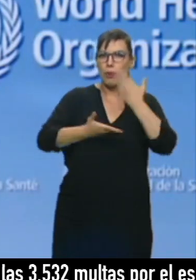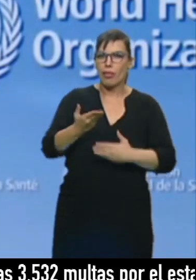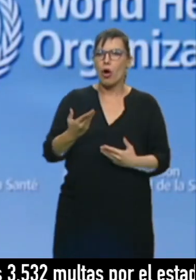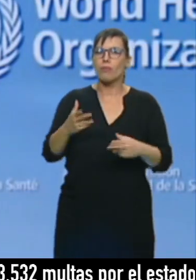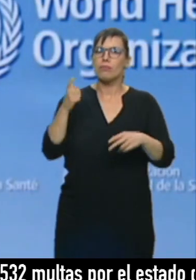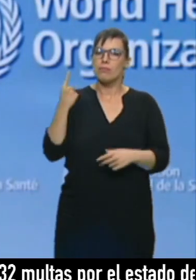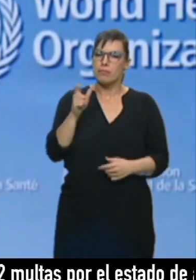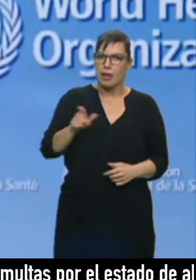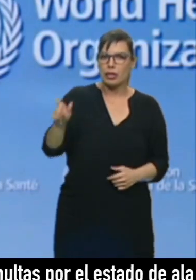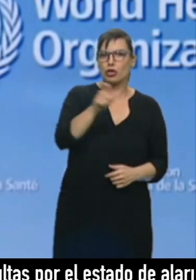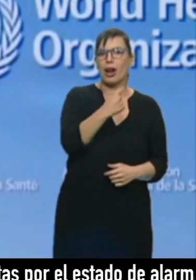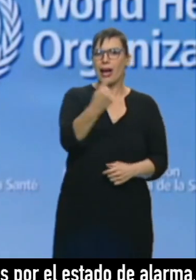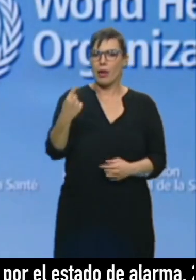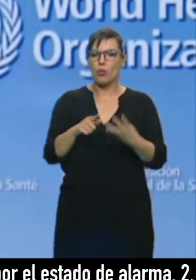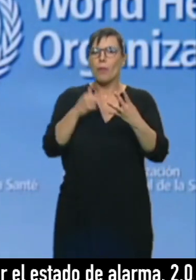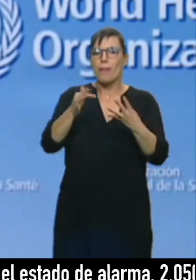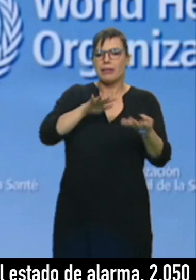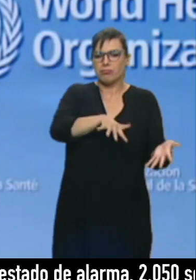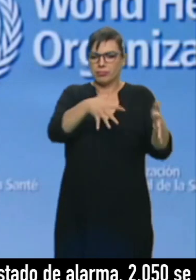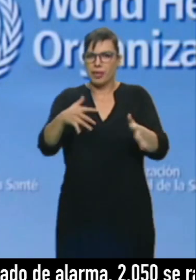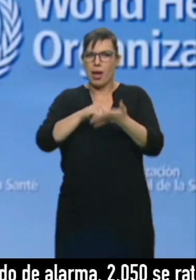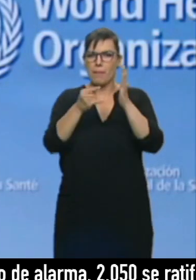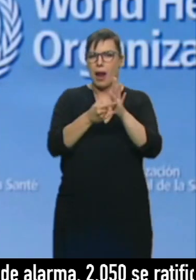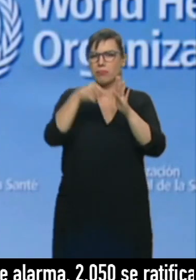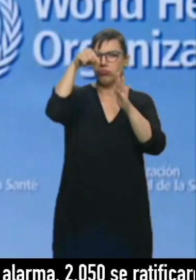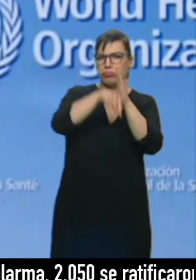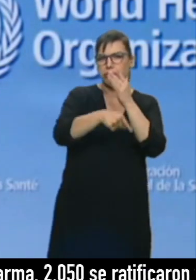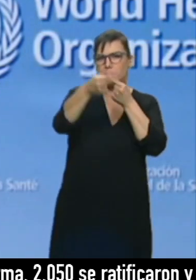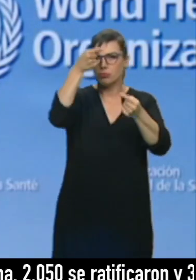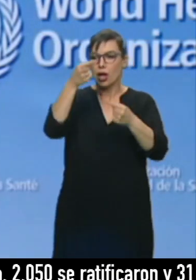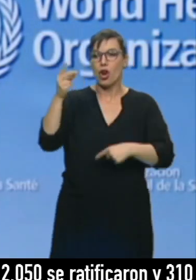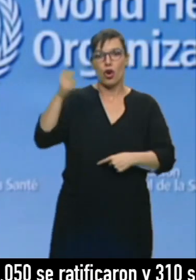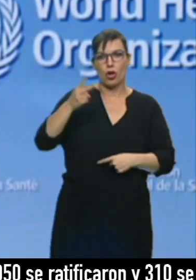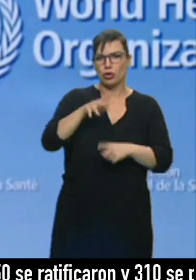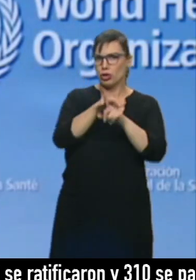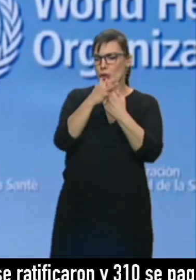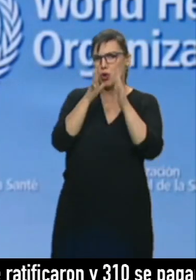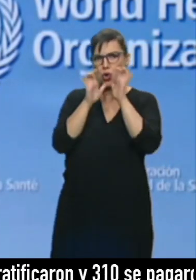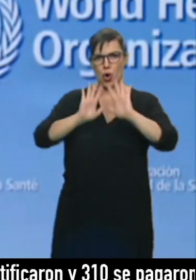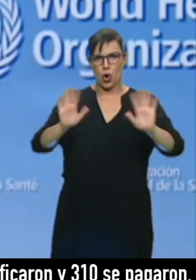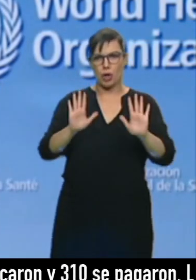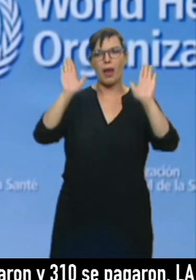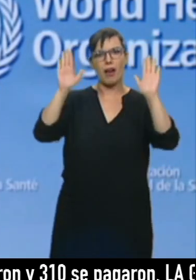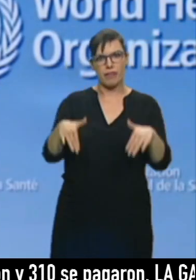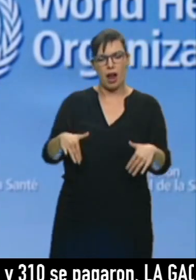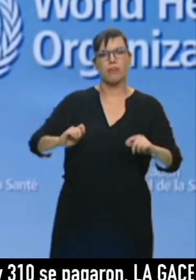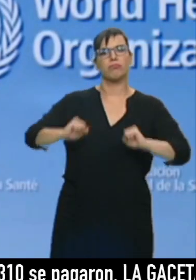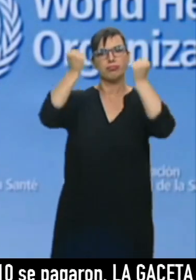implementando un plan exhaustivo. Ambos países afrontaban una situación desoladora pero le dieron la vuelta.